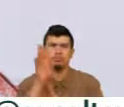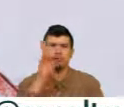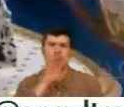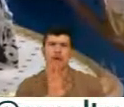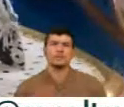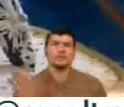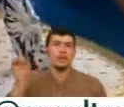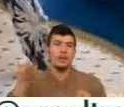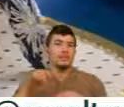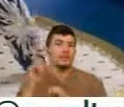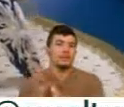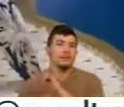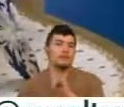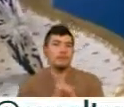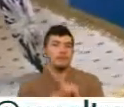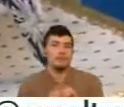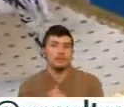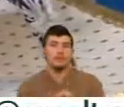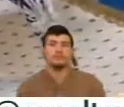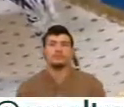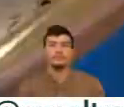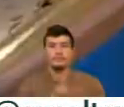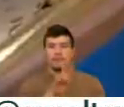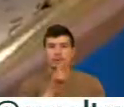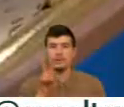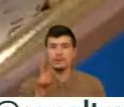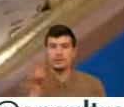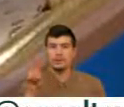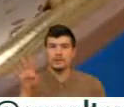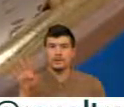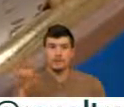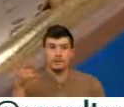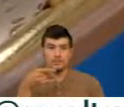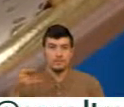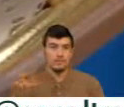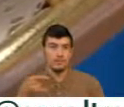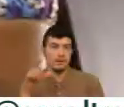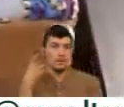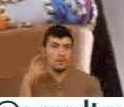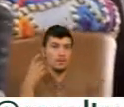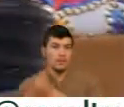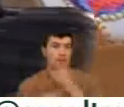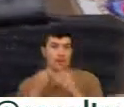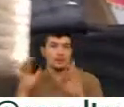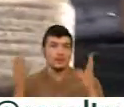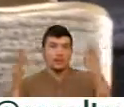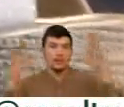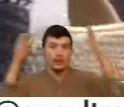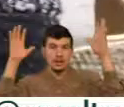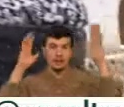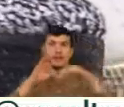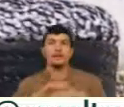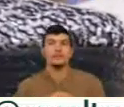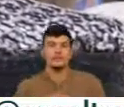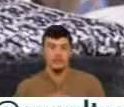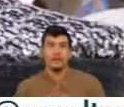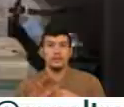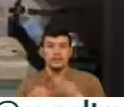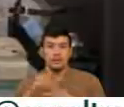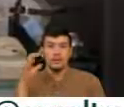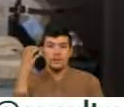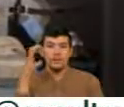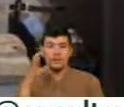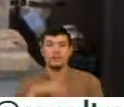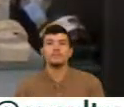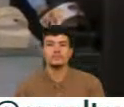internacionales para los días 22 al 24 de marzo cúcuta realizan la feria del calzado denominada cúcuta calzada colombia